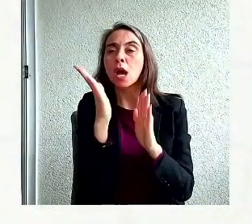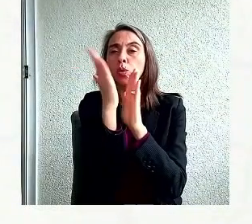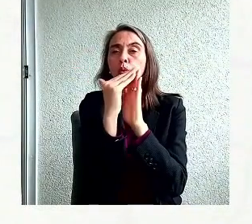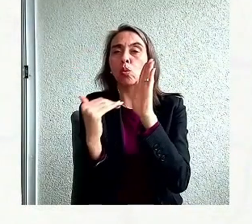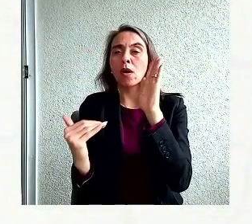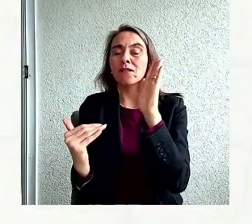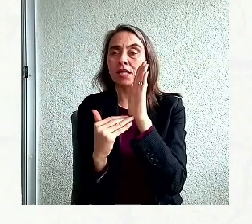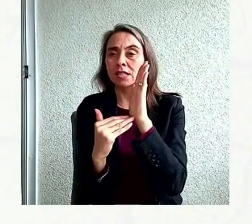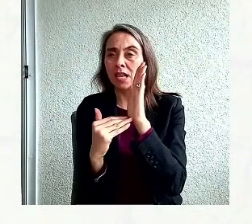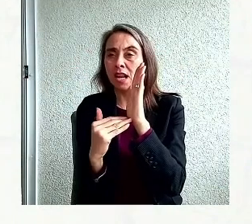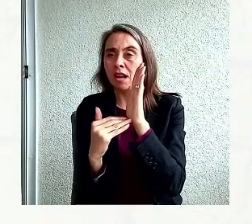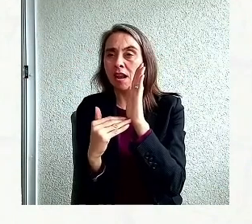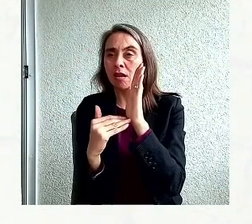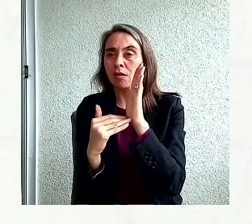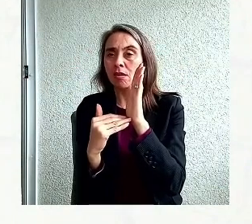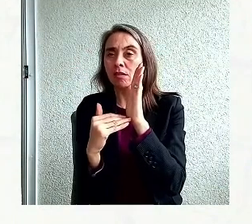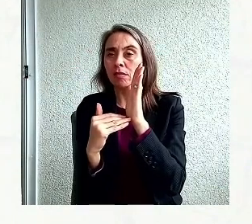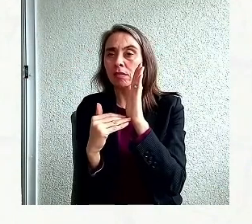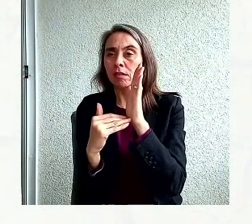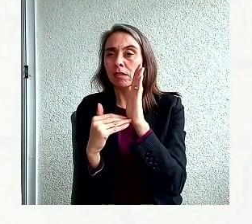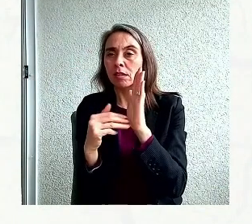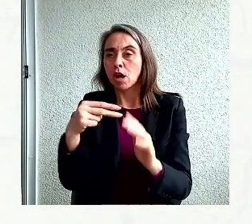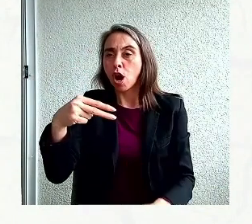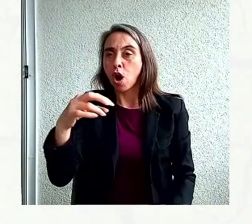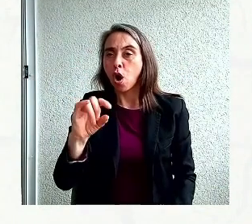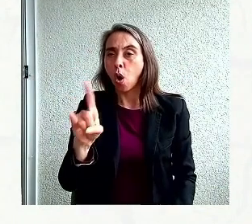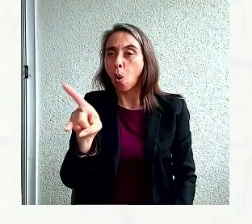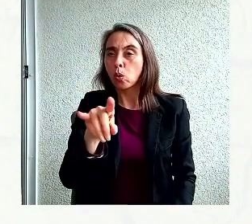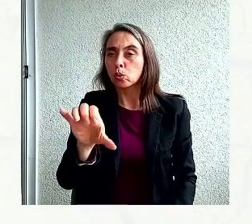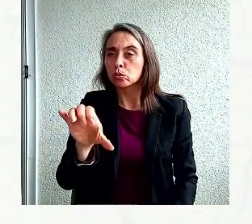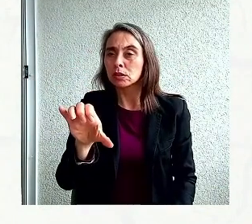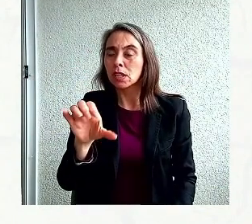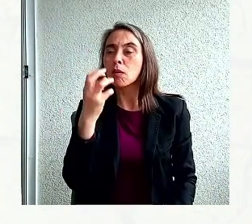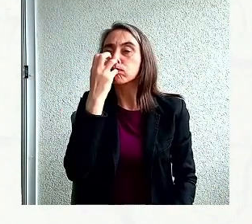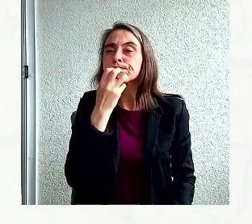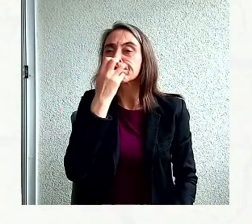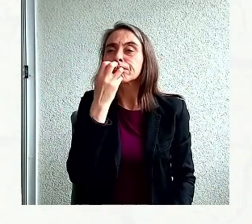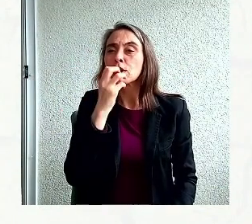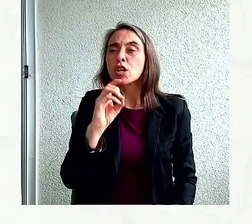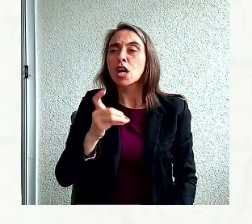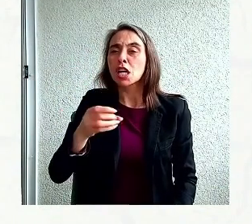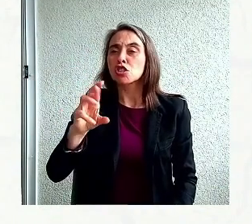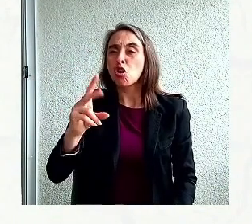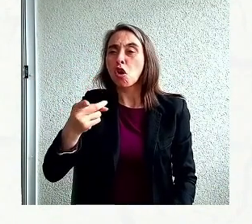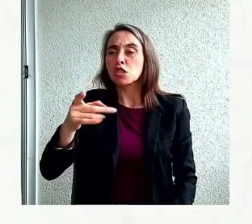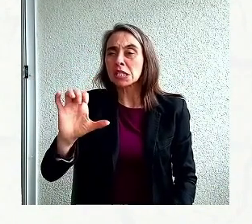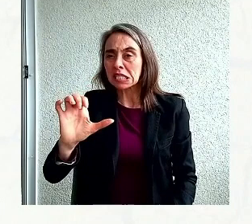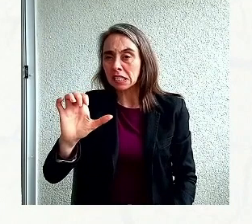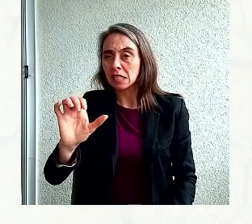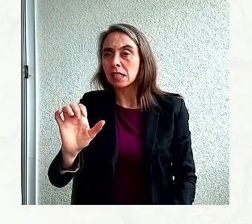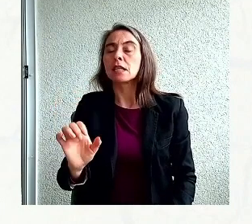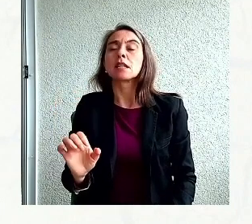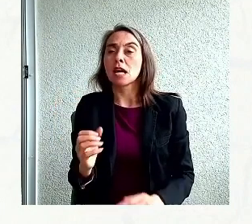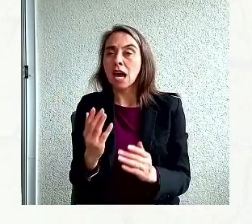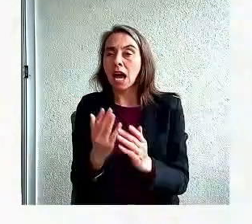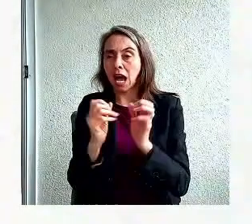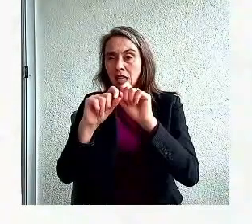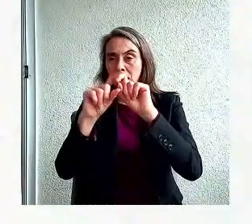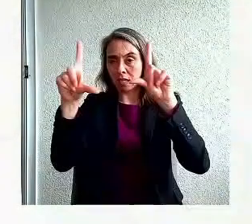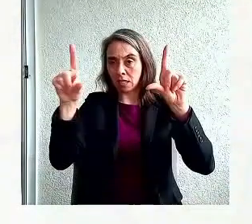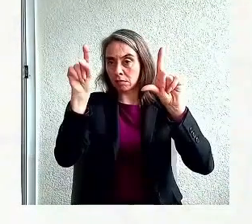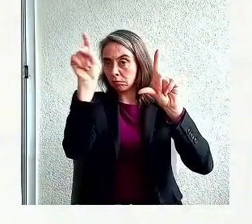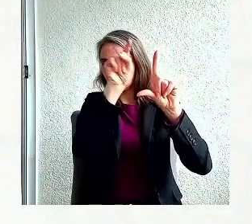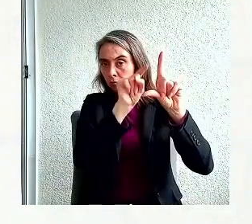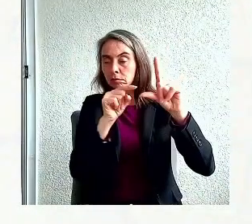Christchurch. Entonces, hay mucho tráfico, y se ha intensificado lo que es el turismo, y por lo tanto